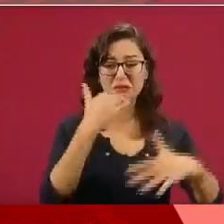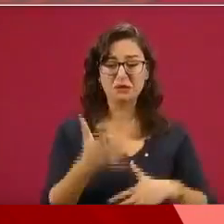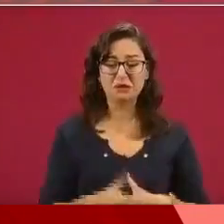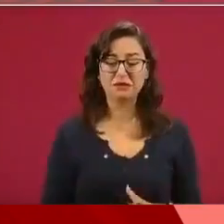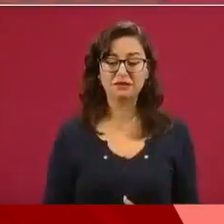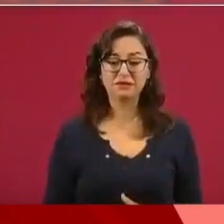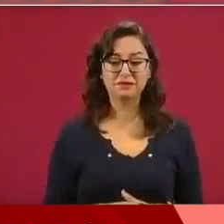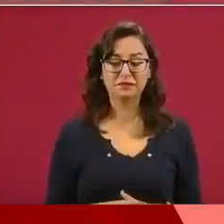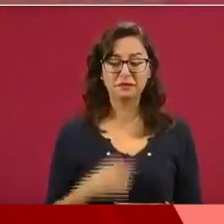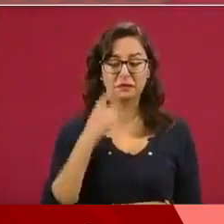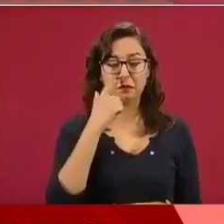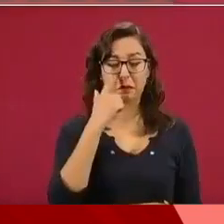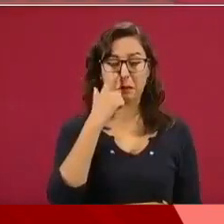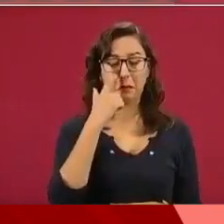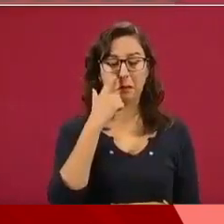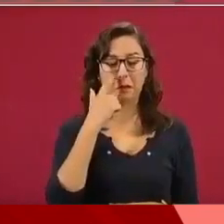que se fue gestando